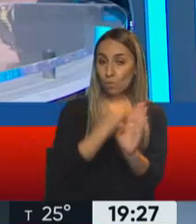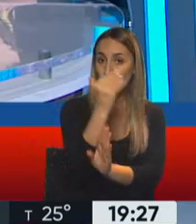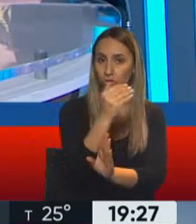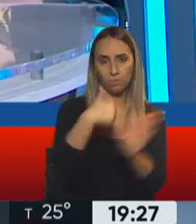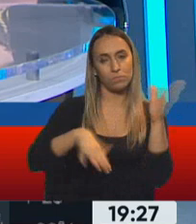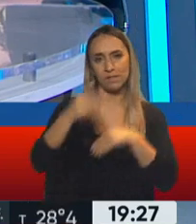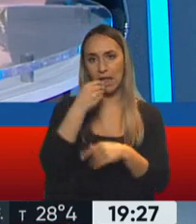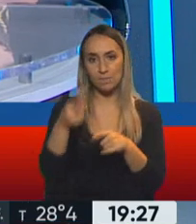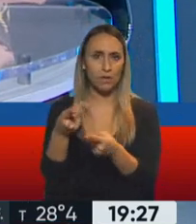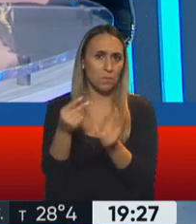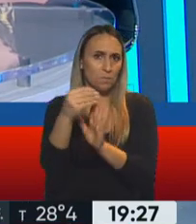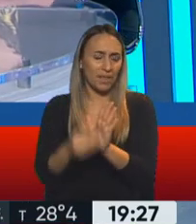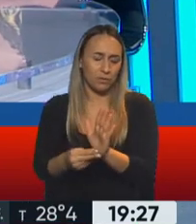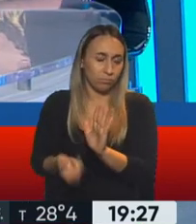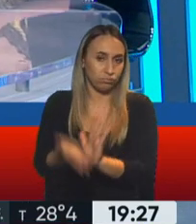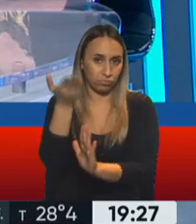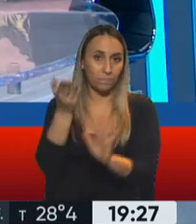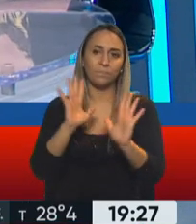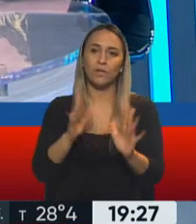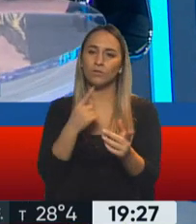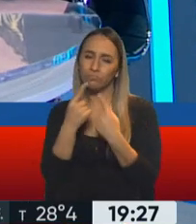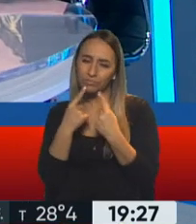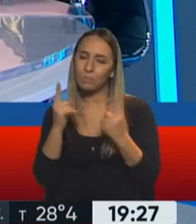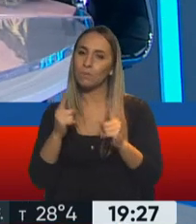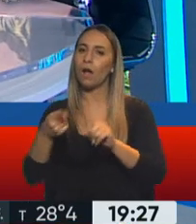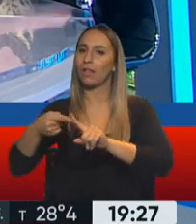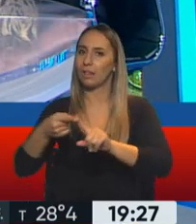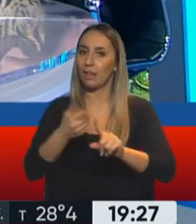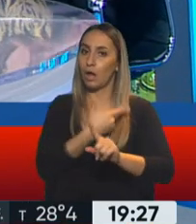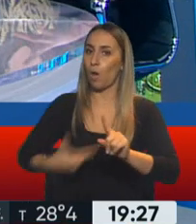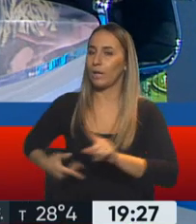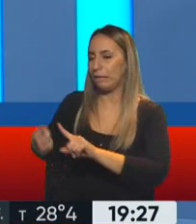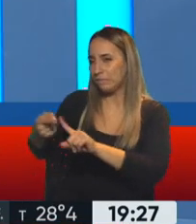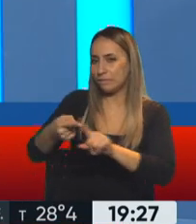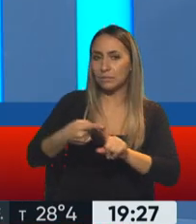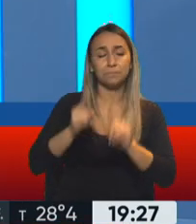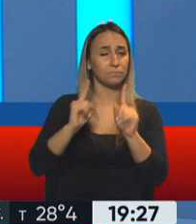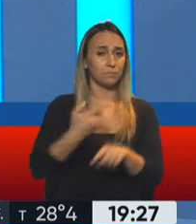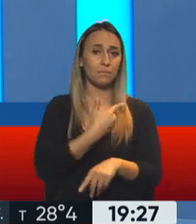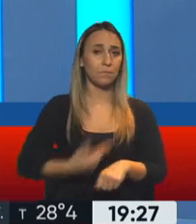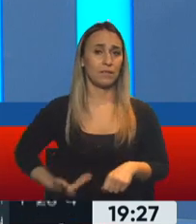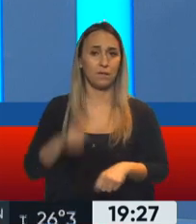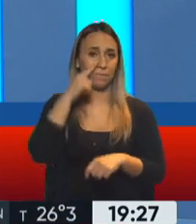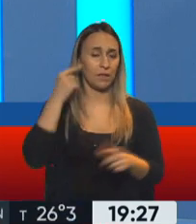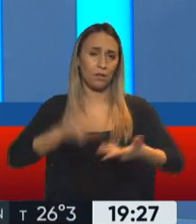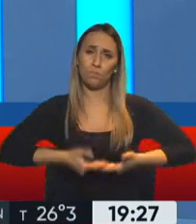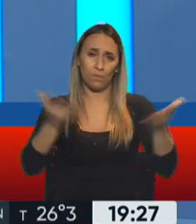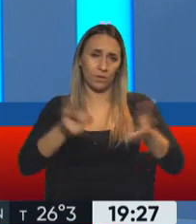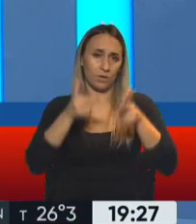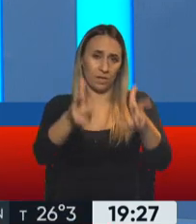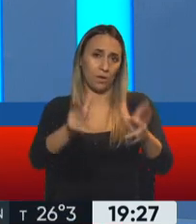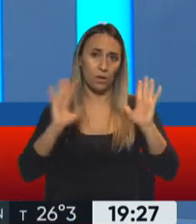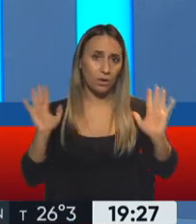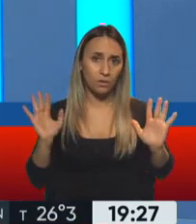cuando comienza a preguntar puertas adentro, ¿no? sí. del gobierno, ¿qué es lo que efectivamente hay que hacer? Bueno, lo decía también Alberto Fernández públicamente, hay que